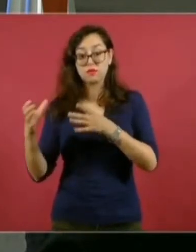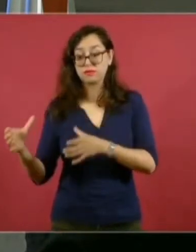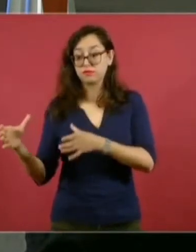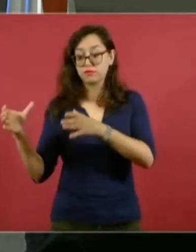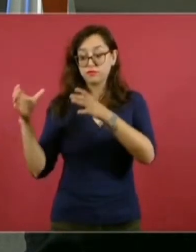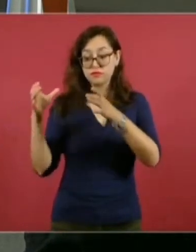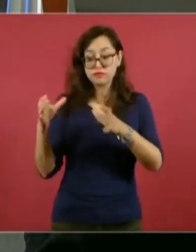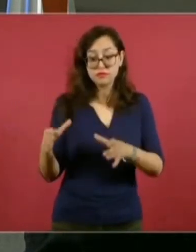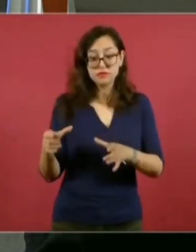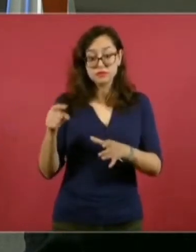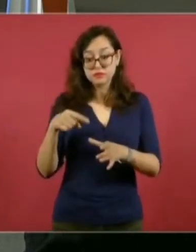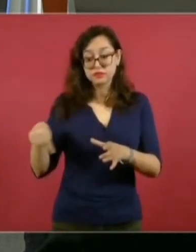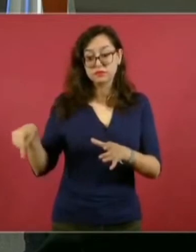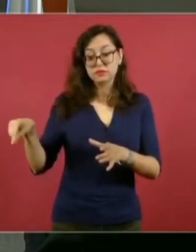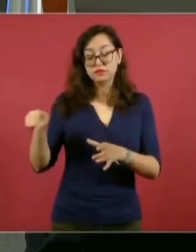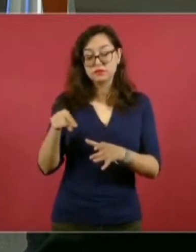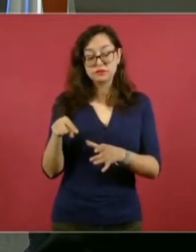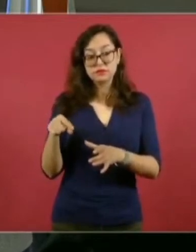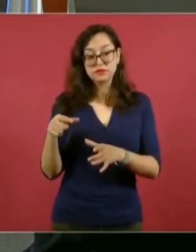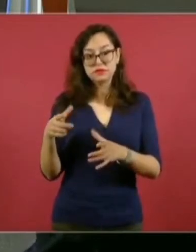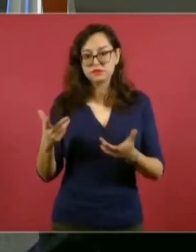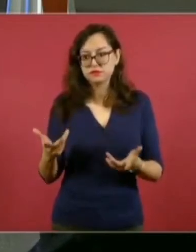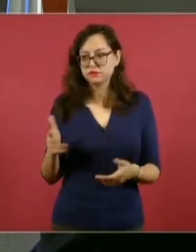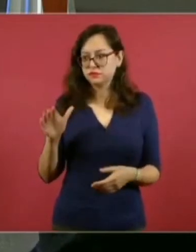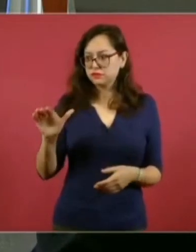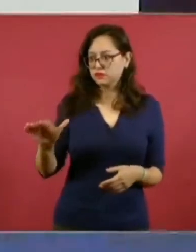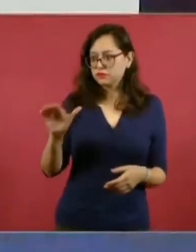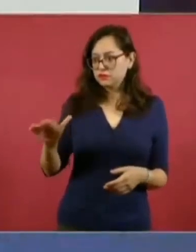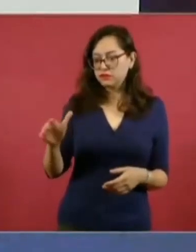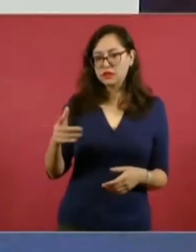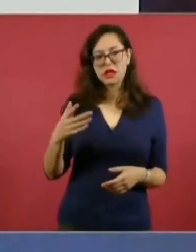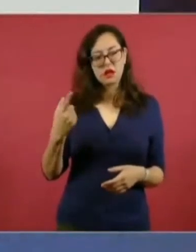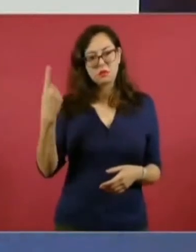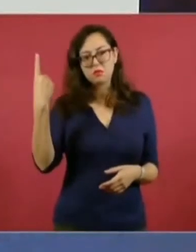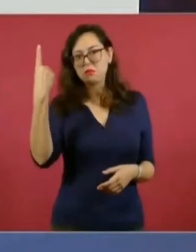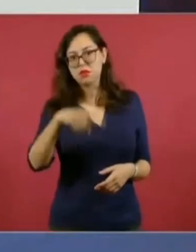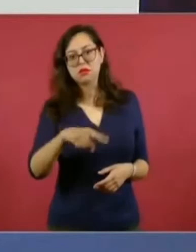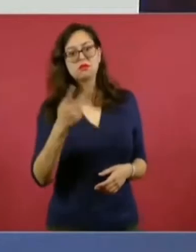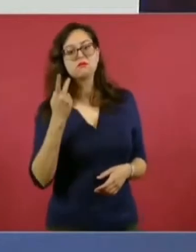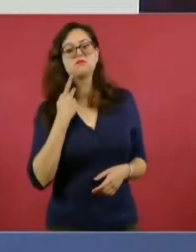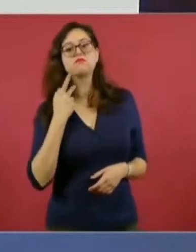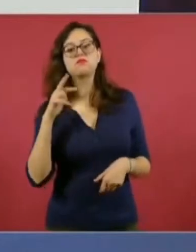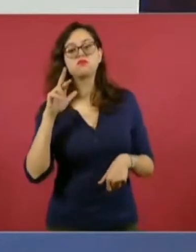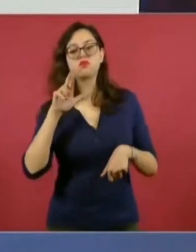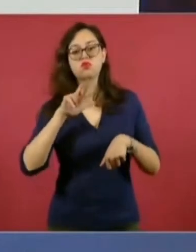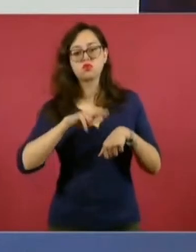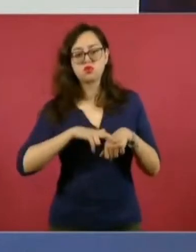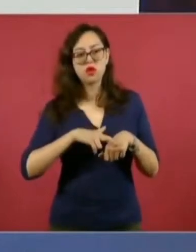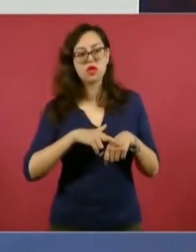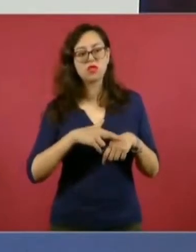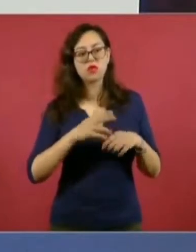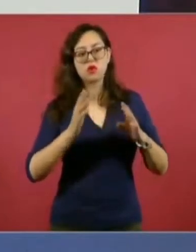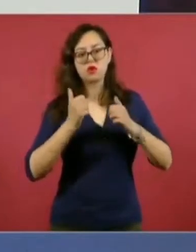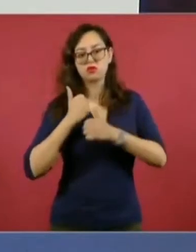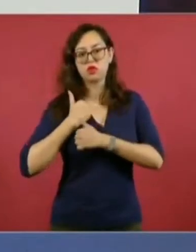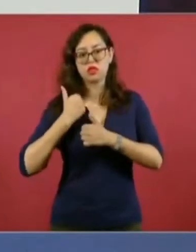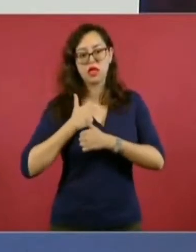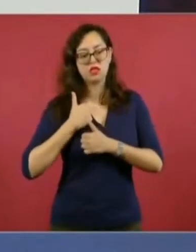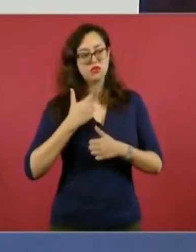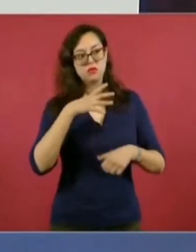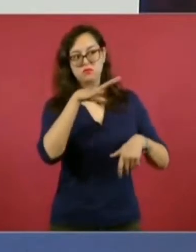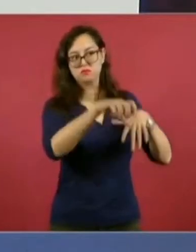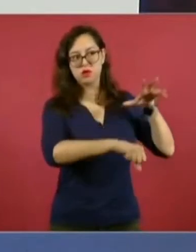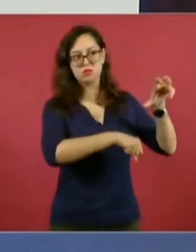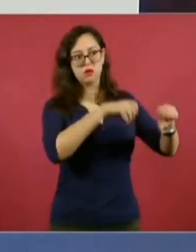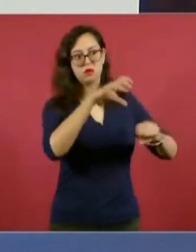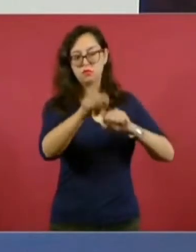lo he dicho, que tomamos de solicitar órdenes de aprehensión contra el procurador y miembros del Ejército,